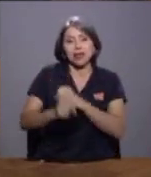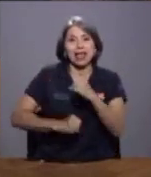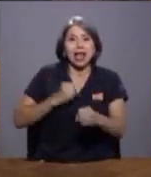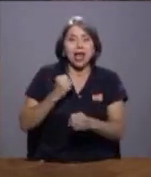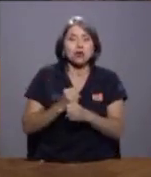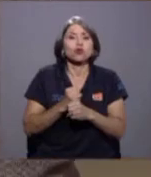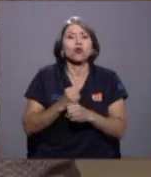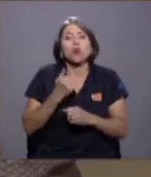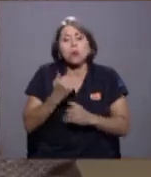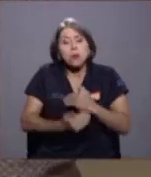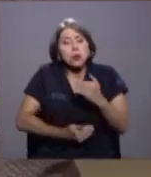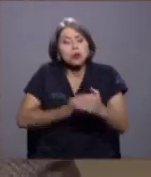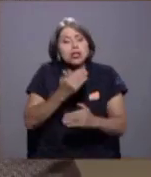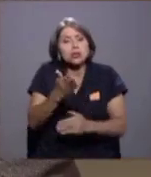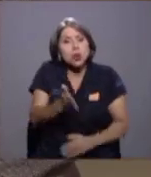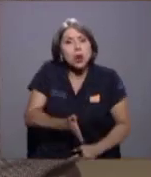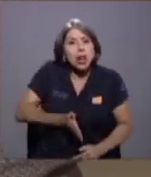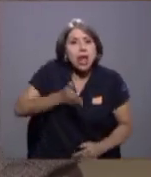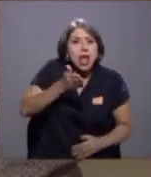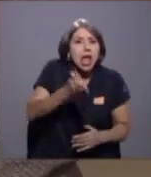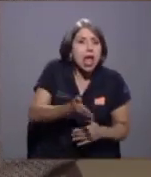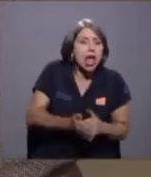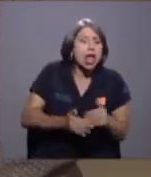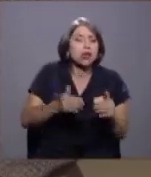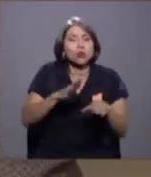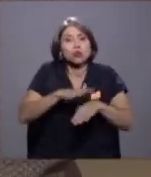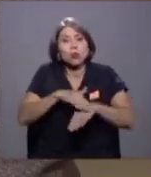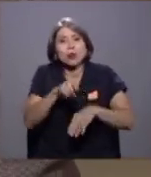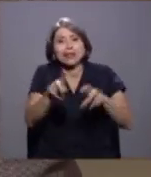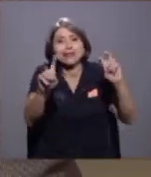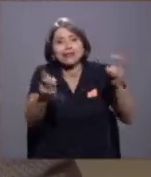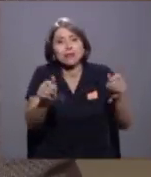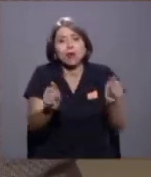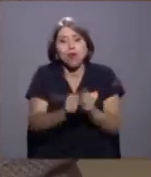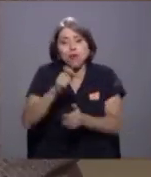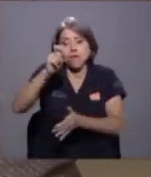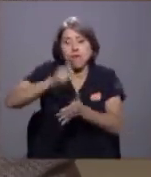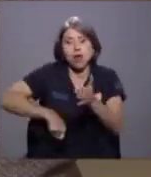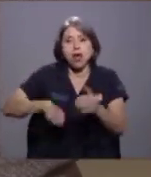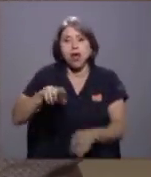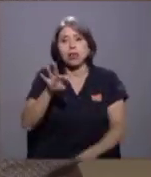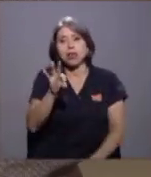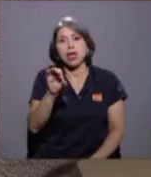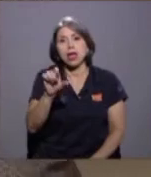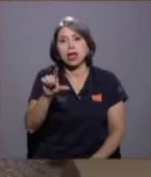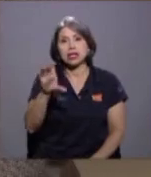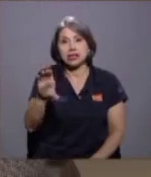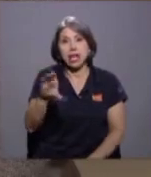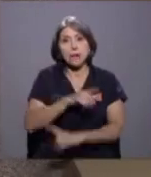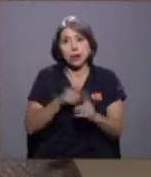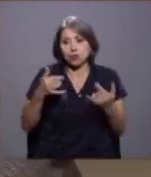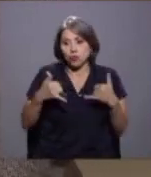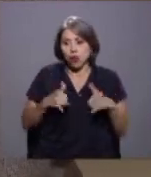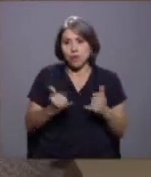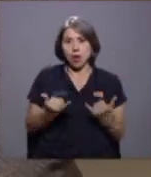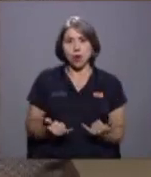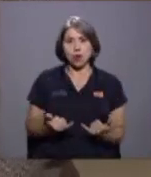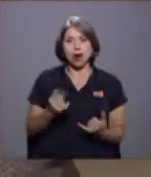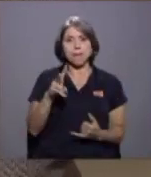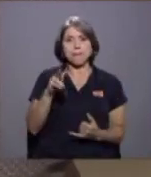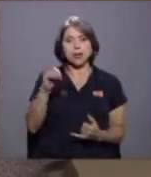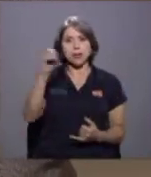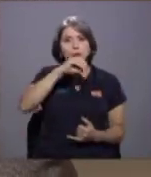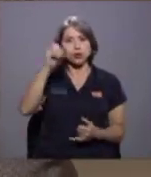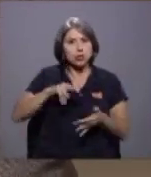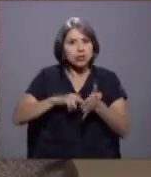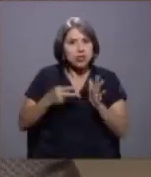de desgravación con la firma del TLC, etcétera. Pero si aún hoy representa un 15, un 20%, estamos quitándole